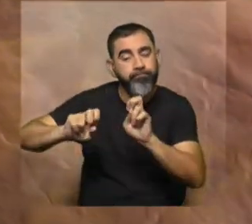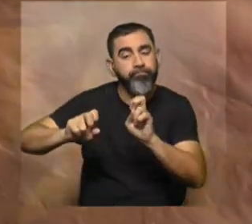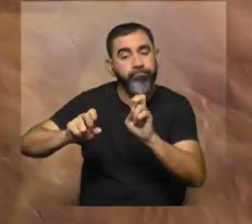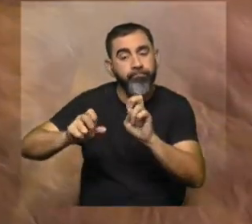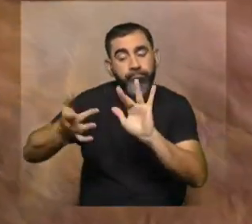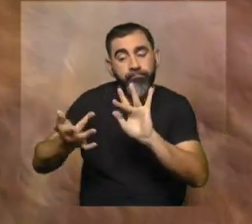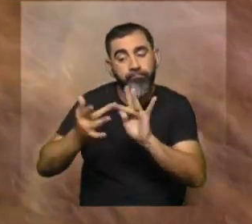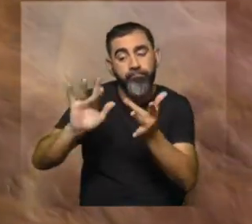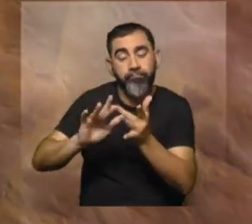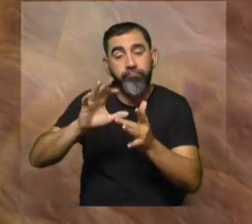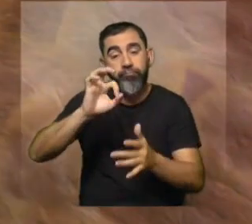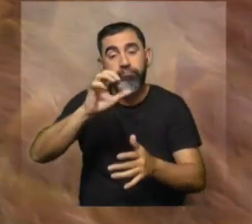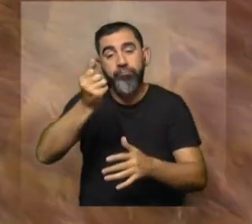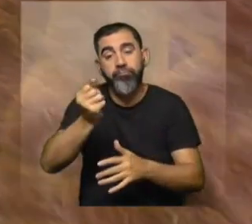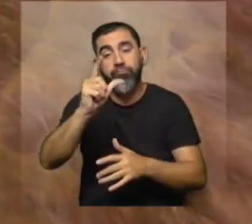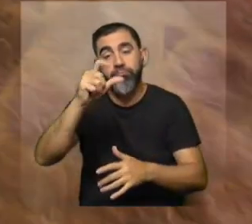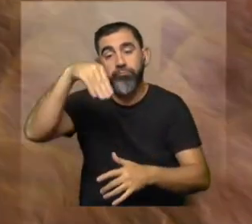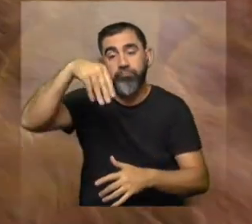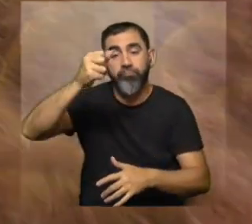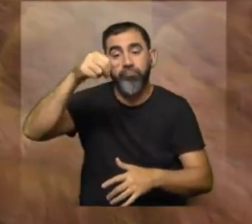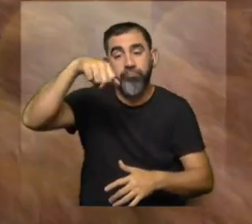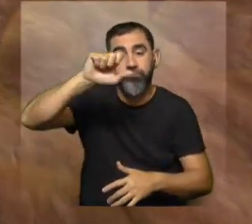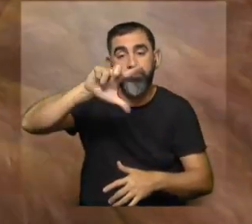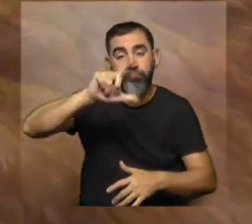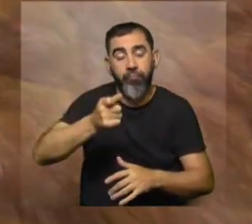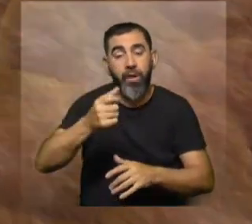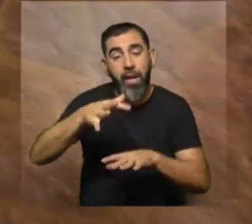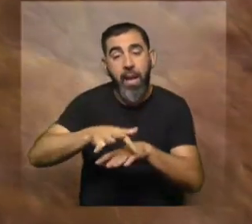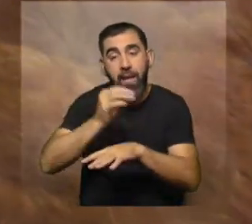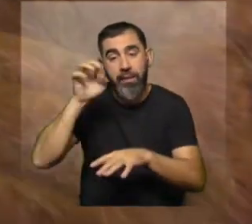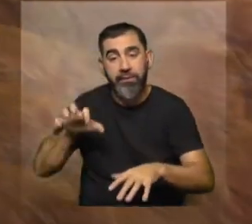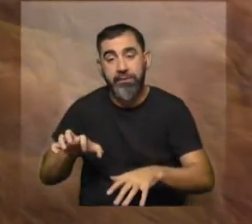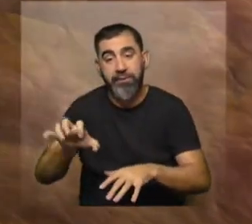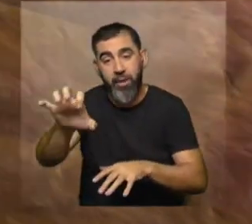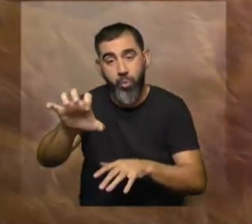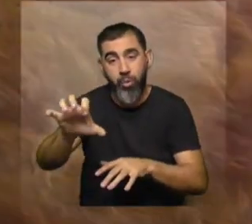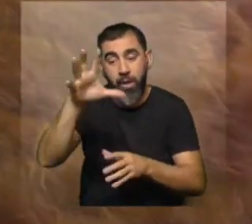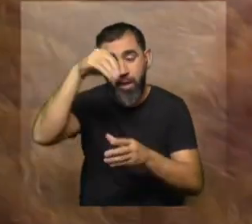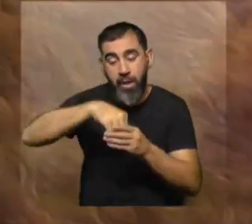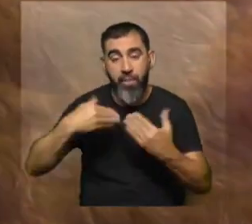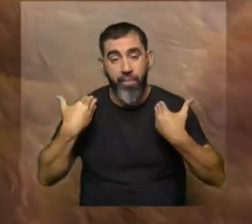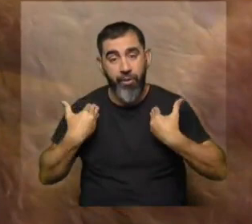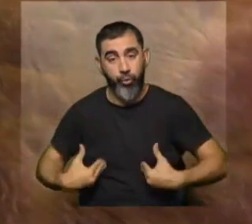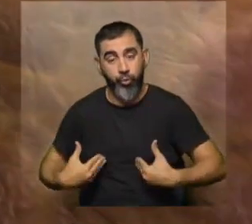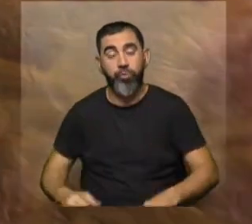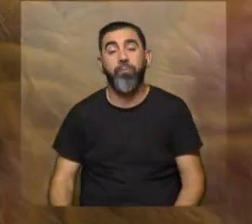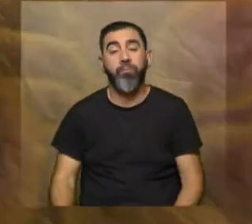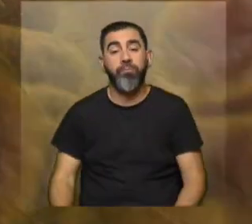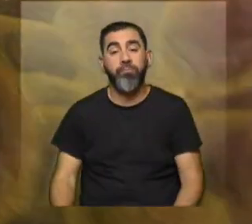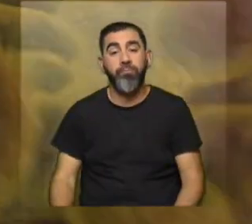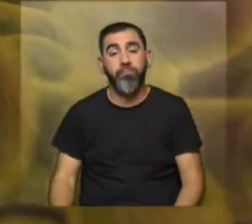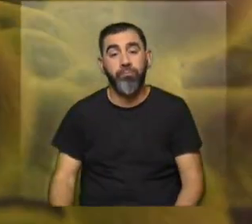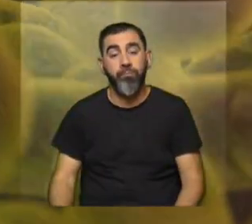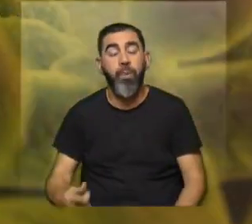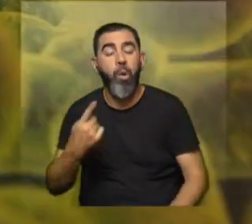interacción entre salmonela y las células tumorales y las células inmunes también, que están en el organismo que recibe esa terapia, de forma